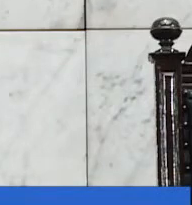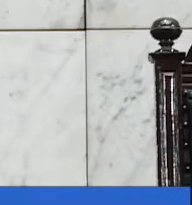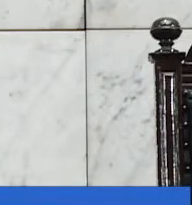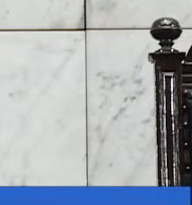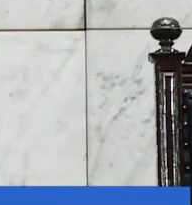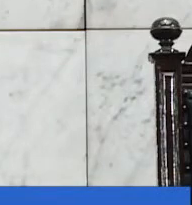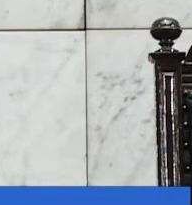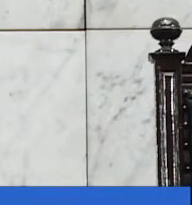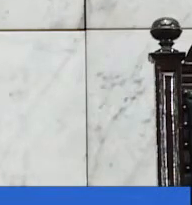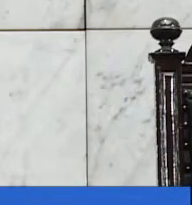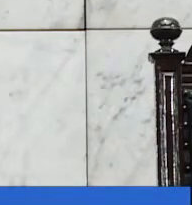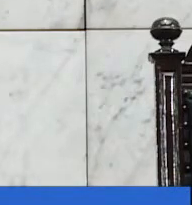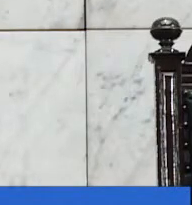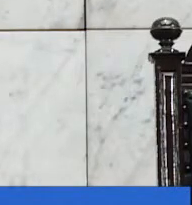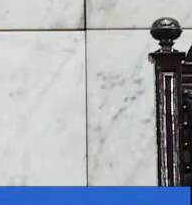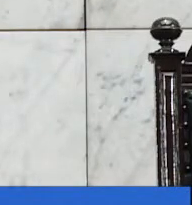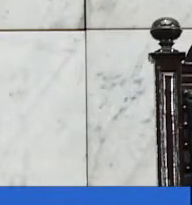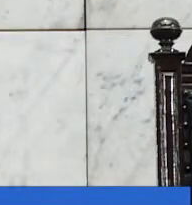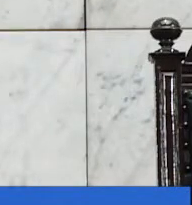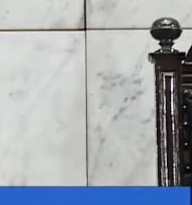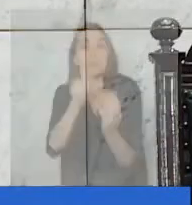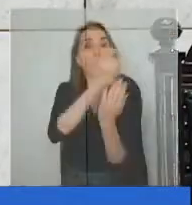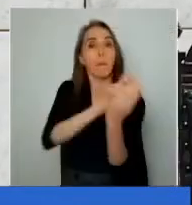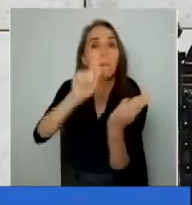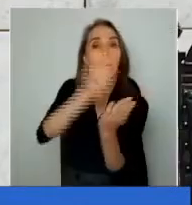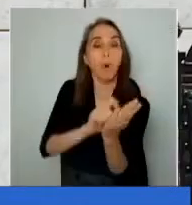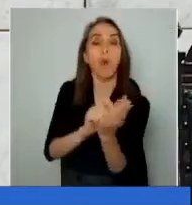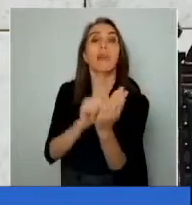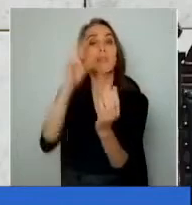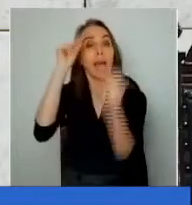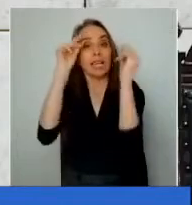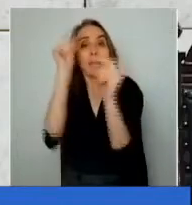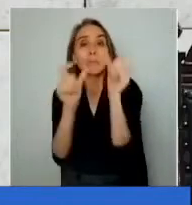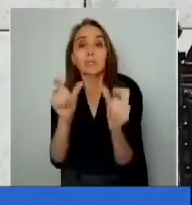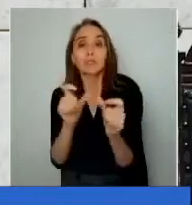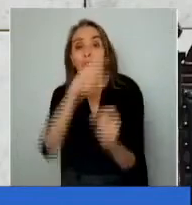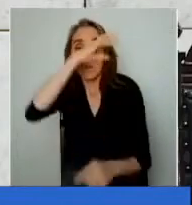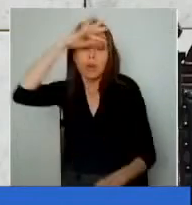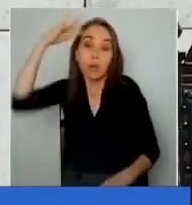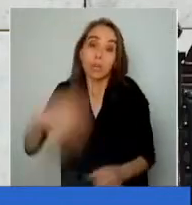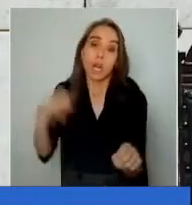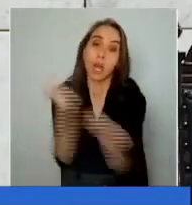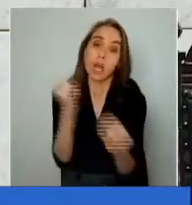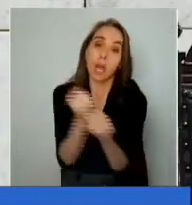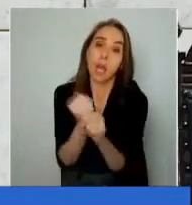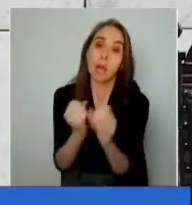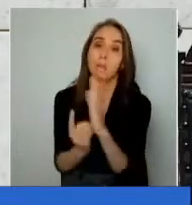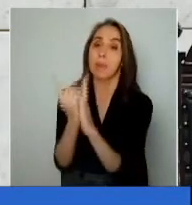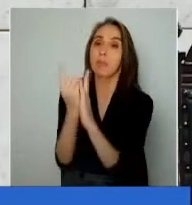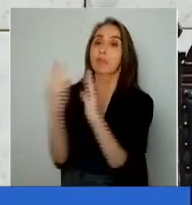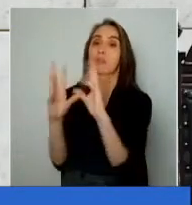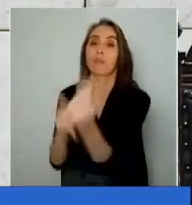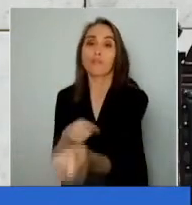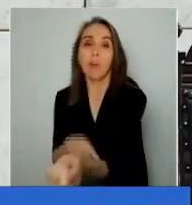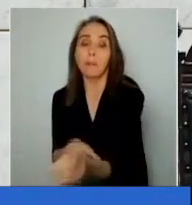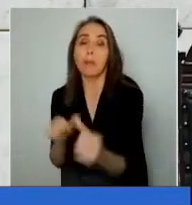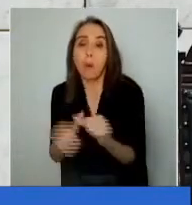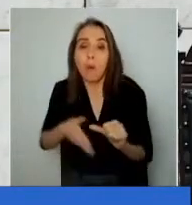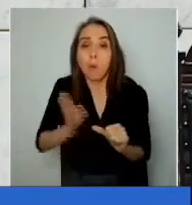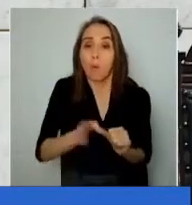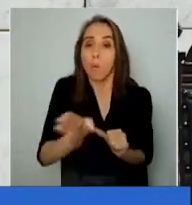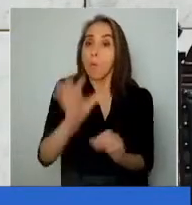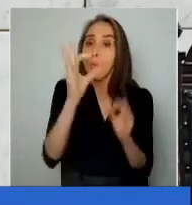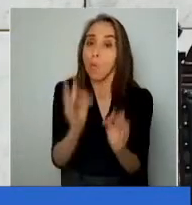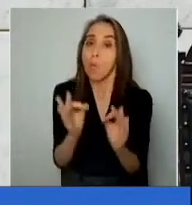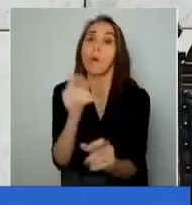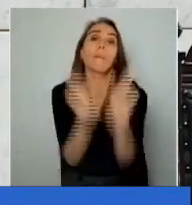creadores personas que se rompen el lomo por sus anhelos y su familia perseverancia pura y dura gente que le